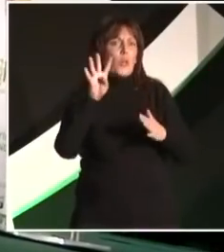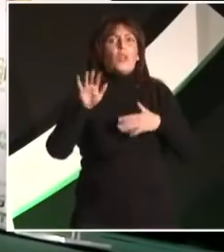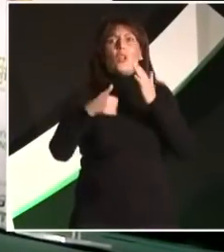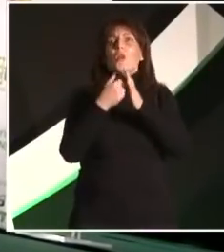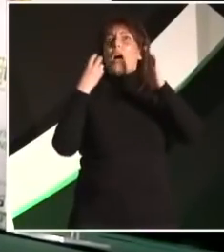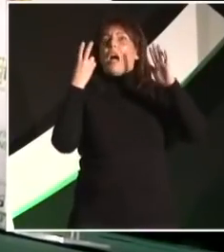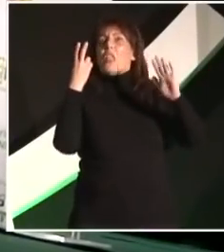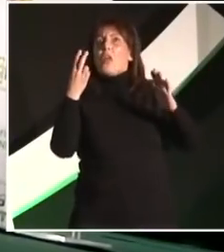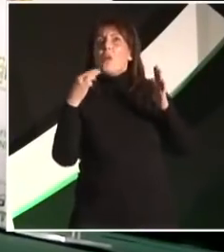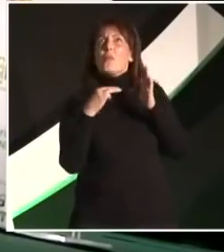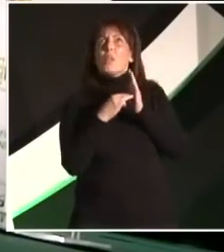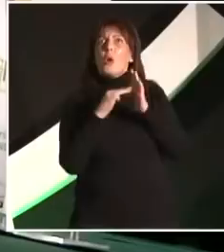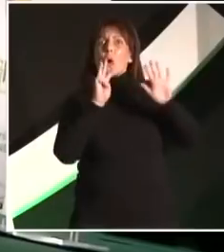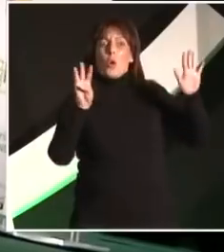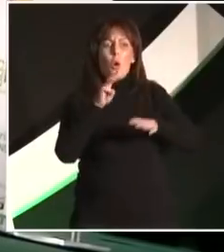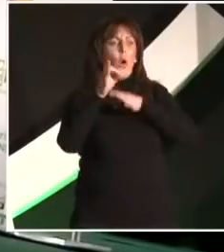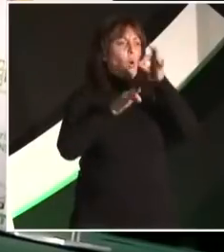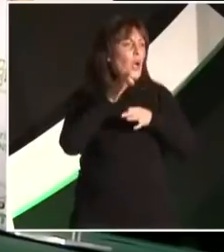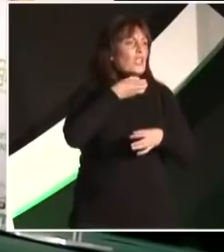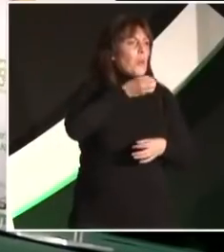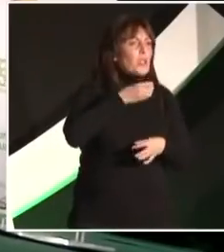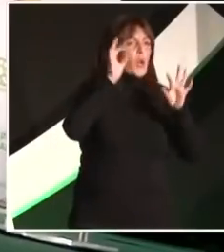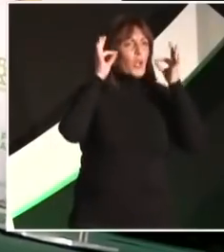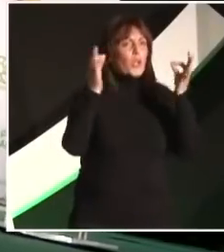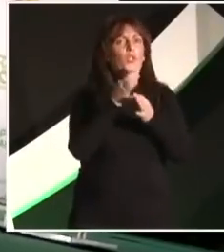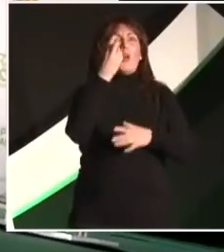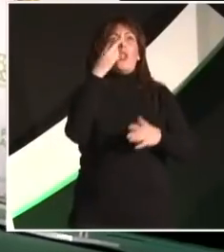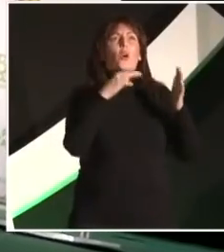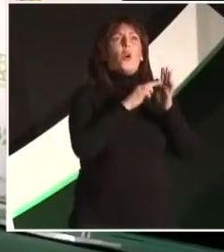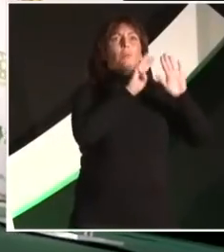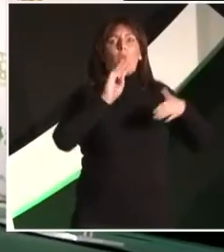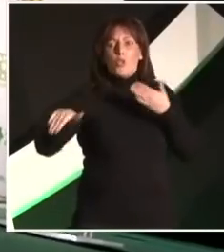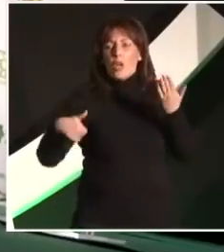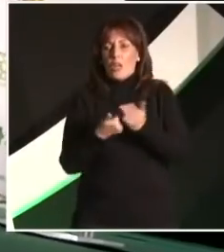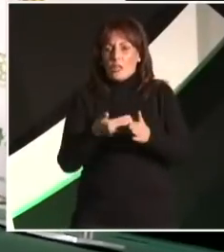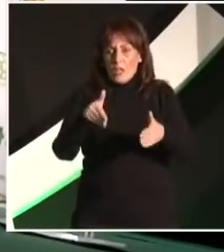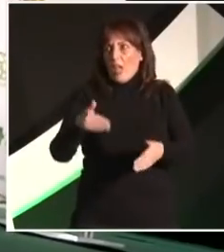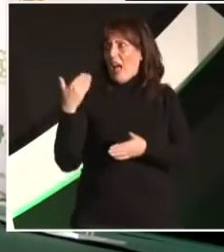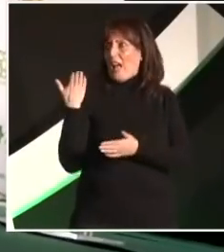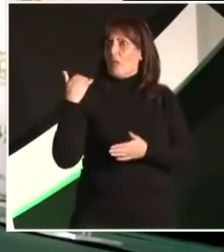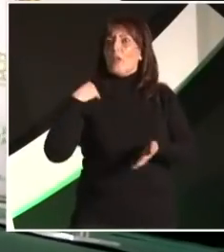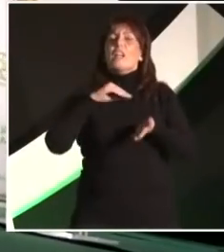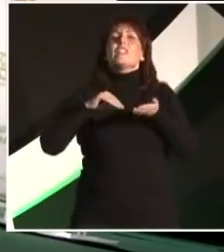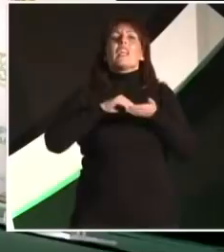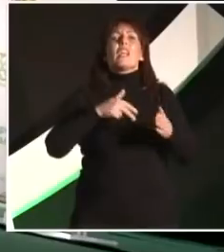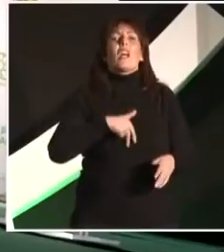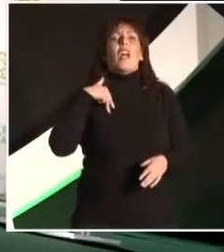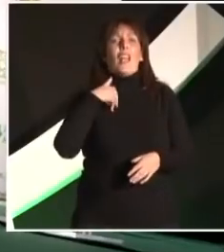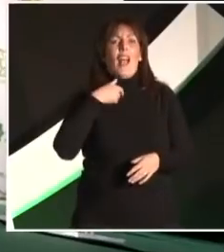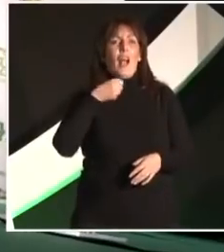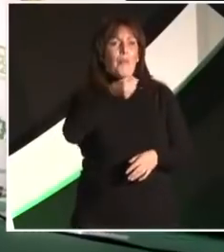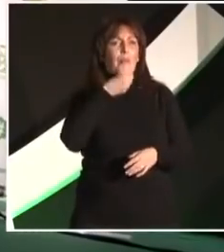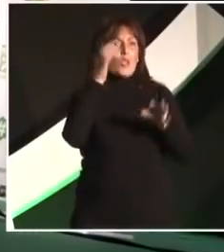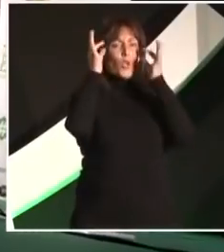2004 a 2008, secretario de Organización del PSOE de Córdoba. De 2008 a la actualidad, bueno, hasta hace poco, secretario general del PSOE de